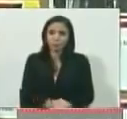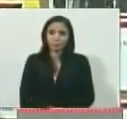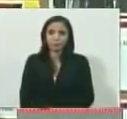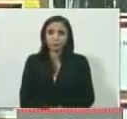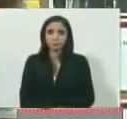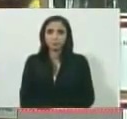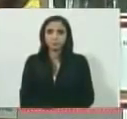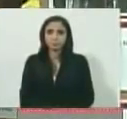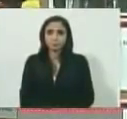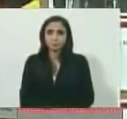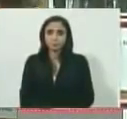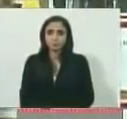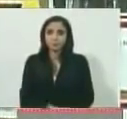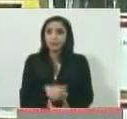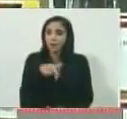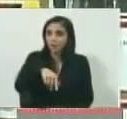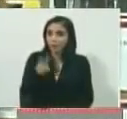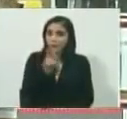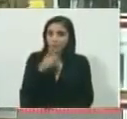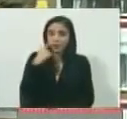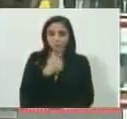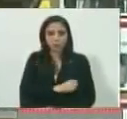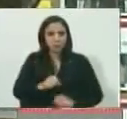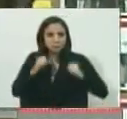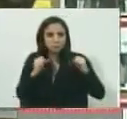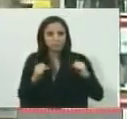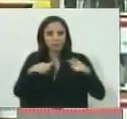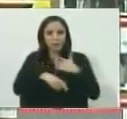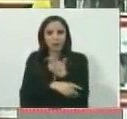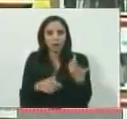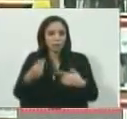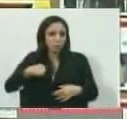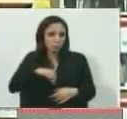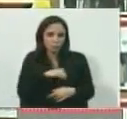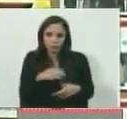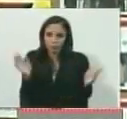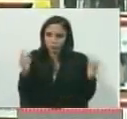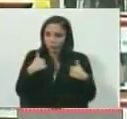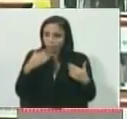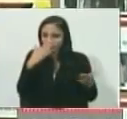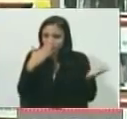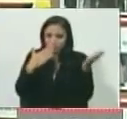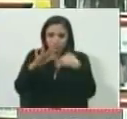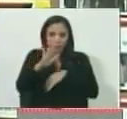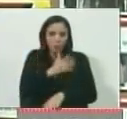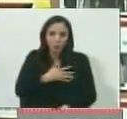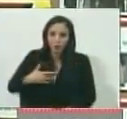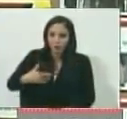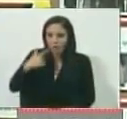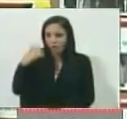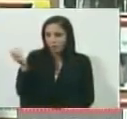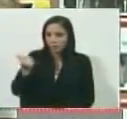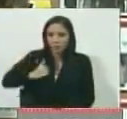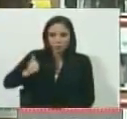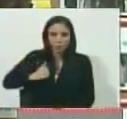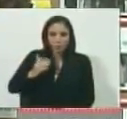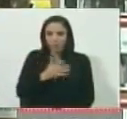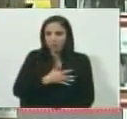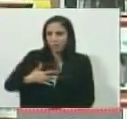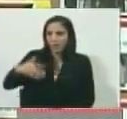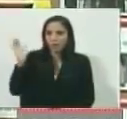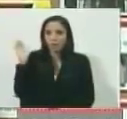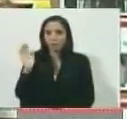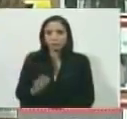No. Ahora, en territorio venezolano nosotros podemos hacer con nuestras vías lo que nos venga